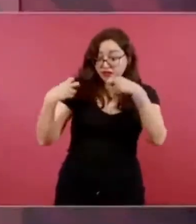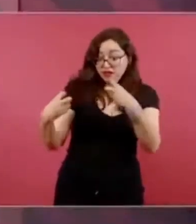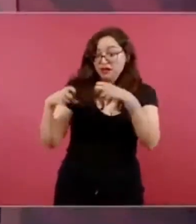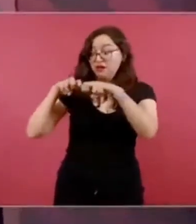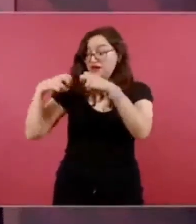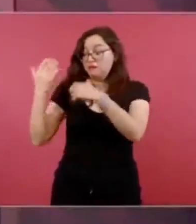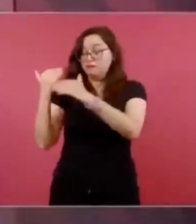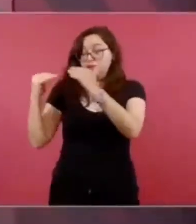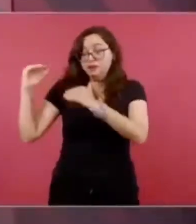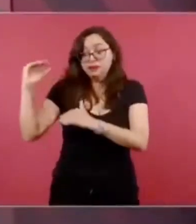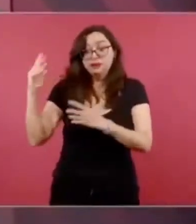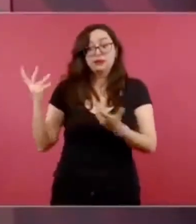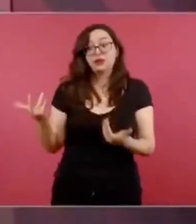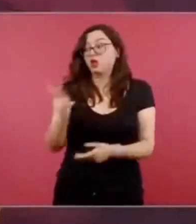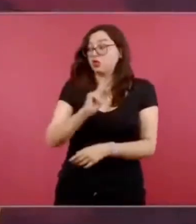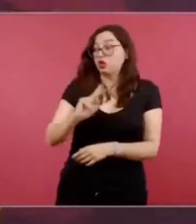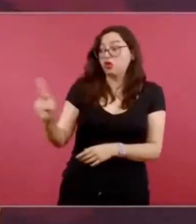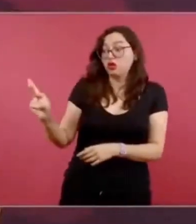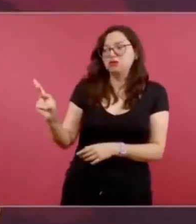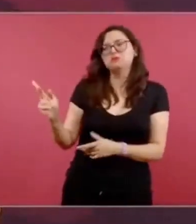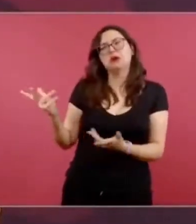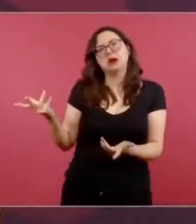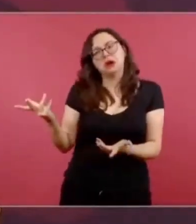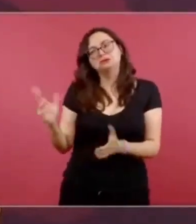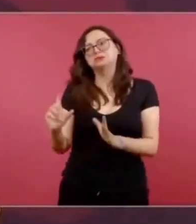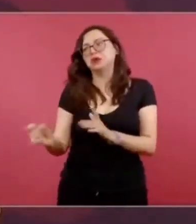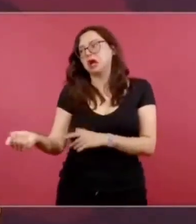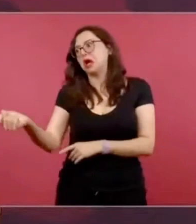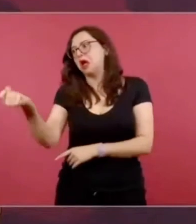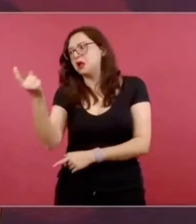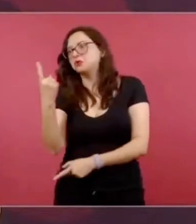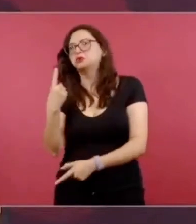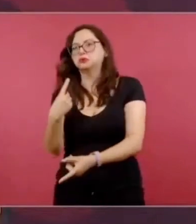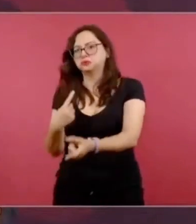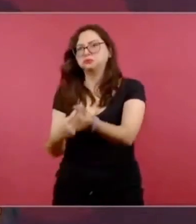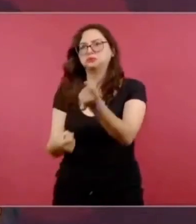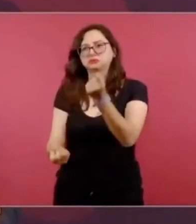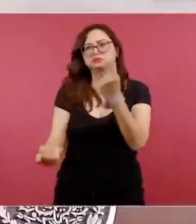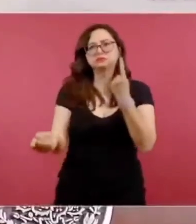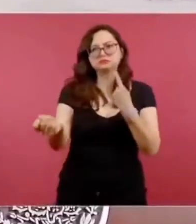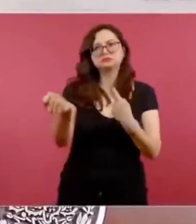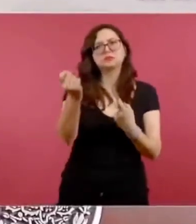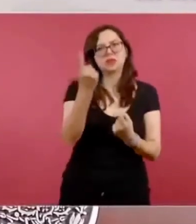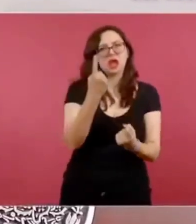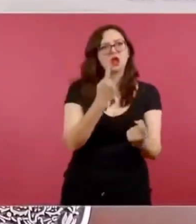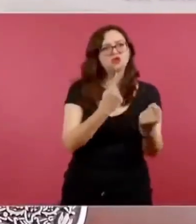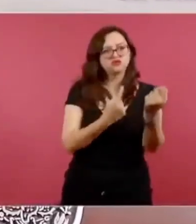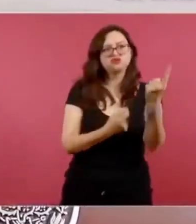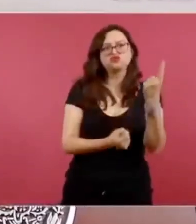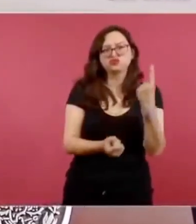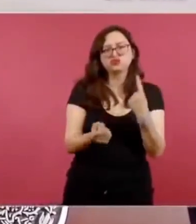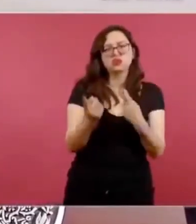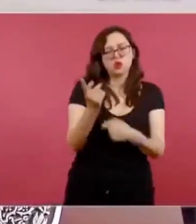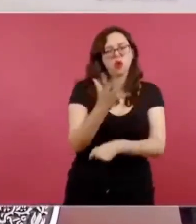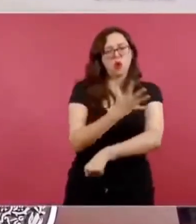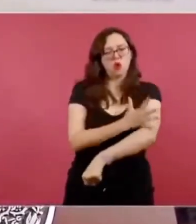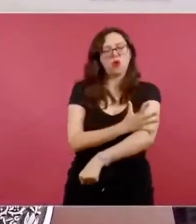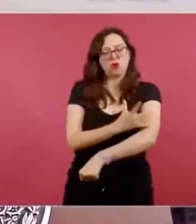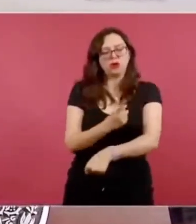honrosas excepciones, porque hay jueces, me consta, y hay magistrados, y hay